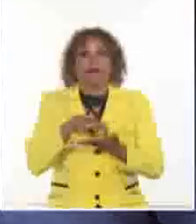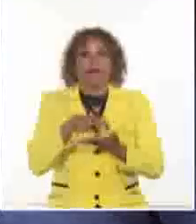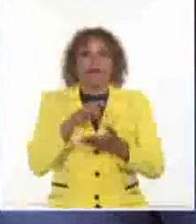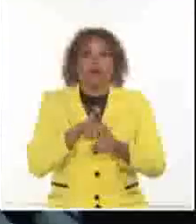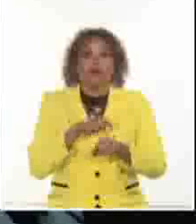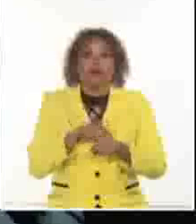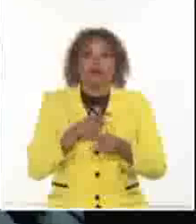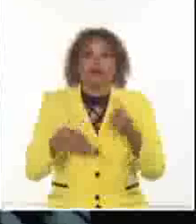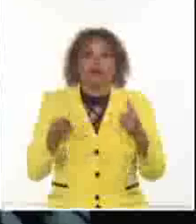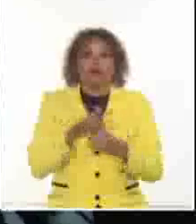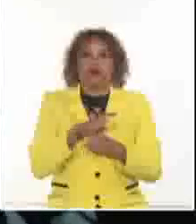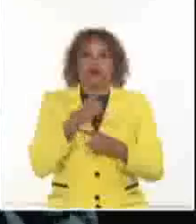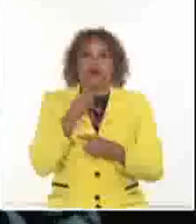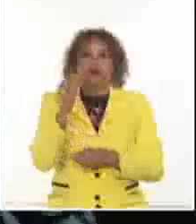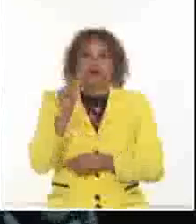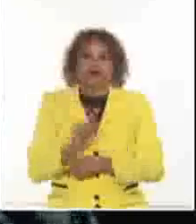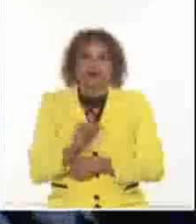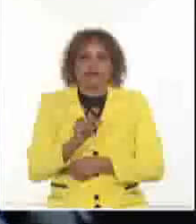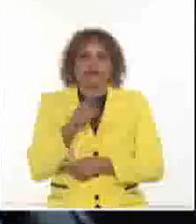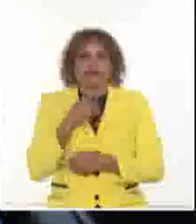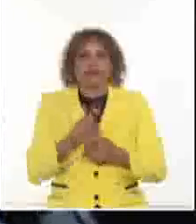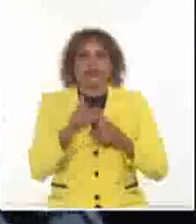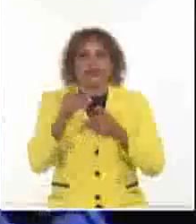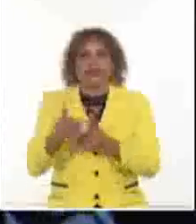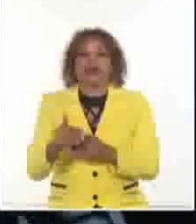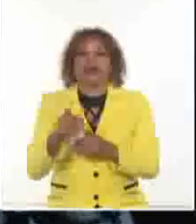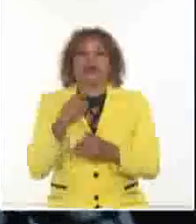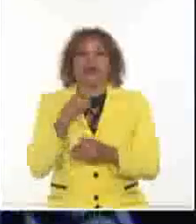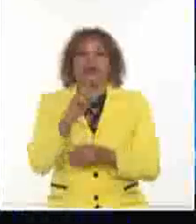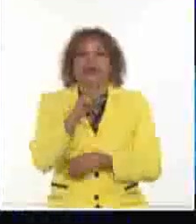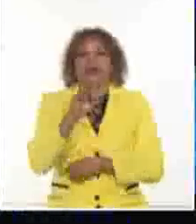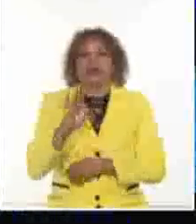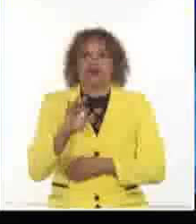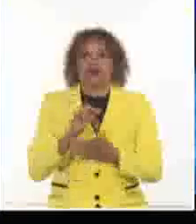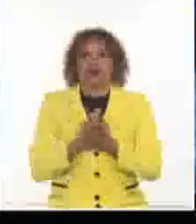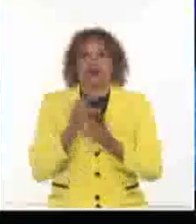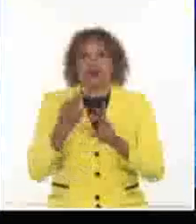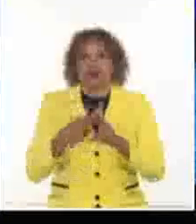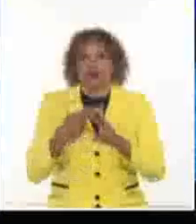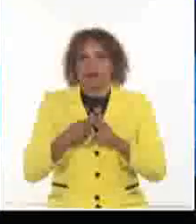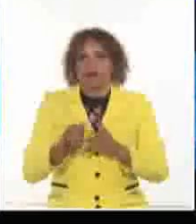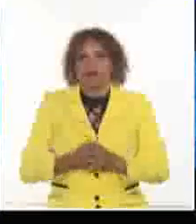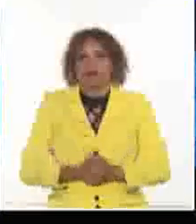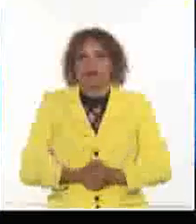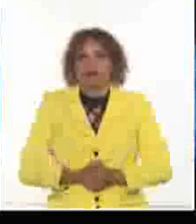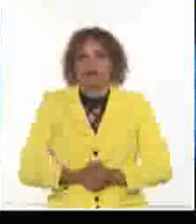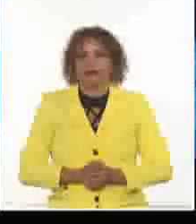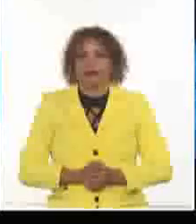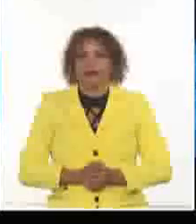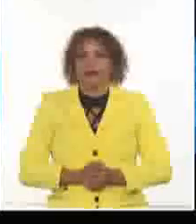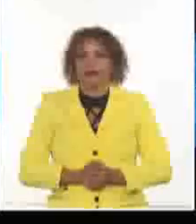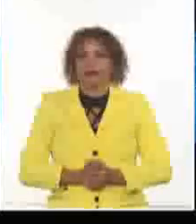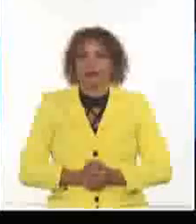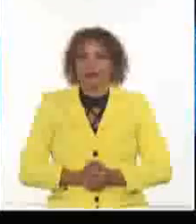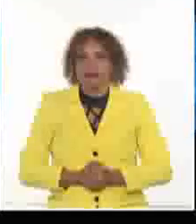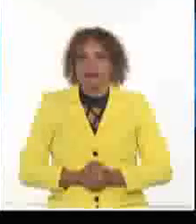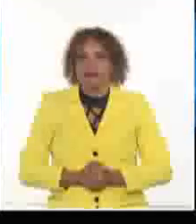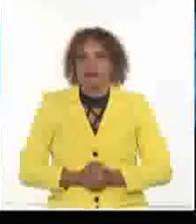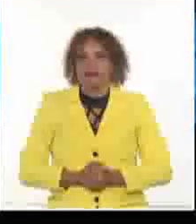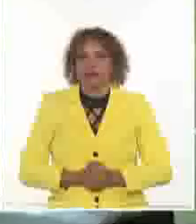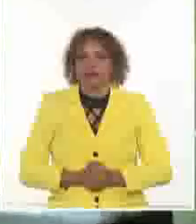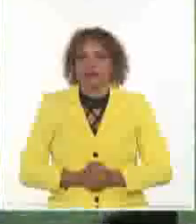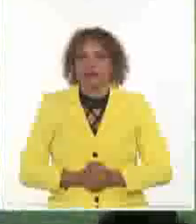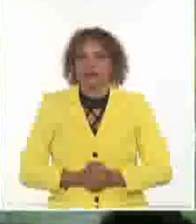la Transfobia, que se extiende hasta el venidero 18 de mayo. La edición 17ª se realiza en un